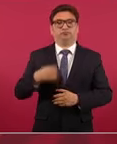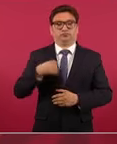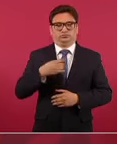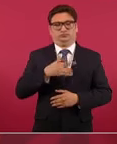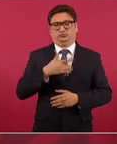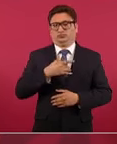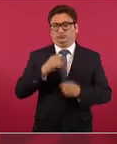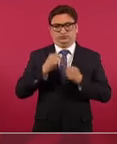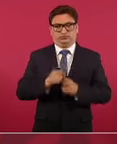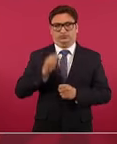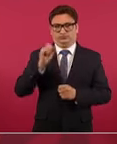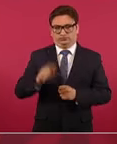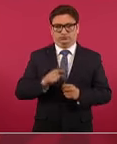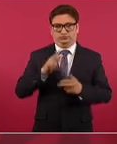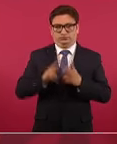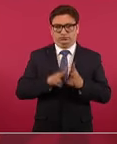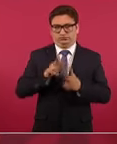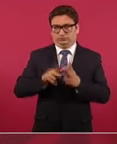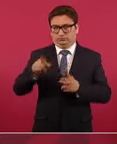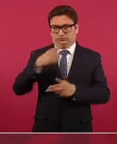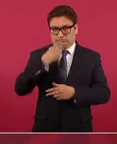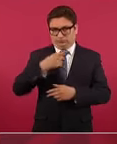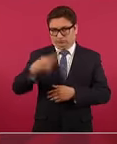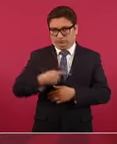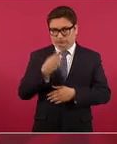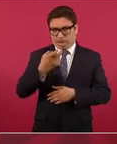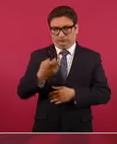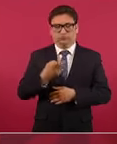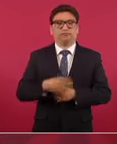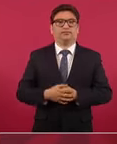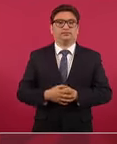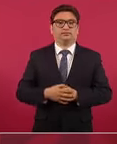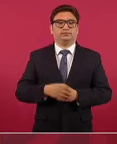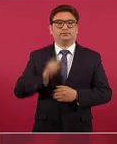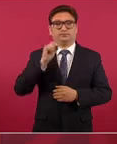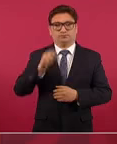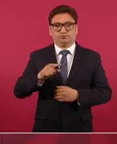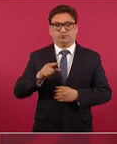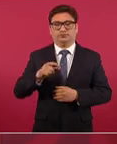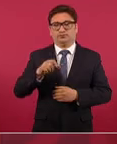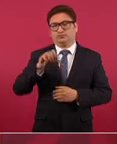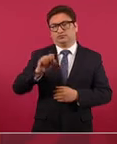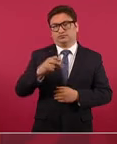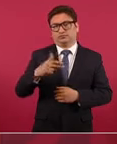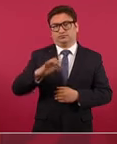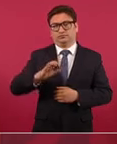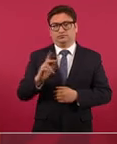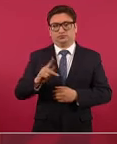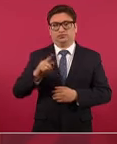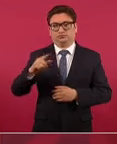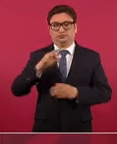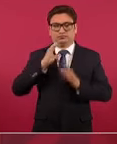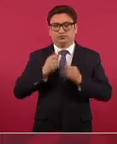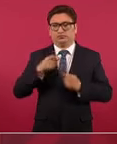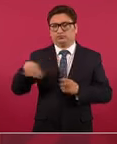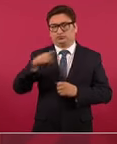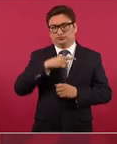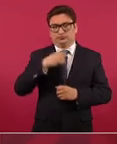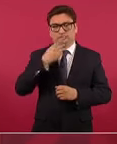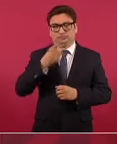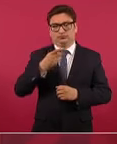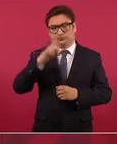trenes por lo que me estás planteando pues haciendo lo recomiendo de esa